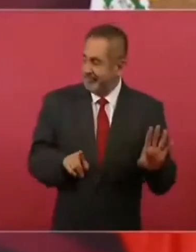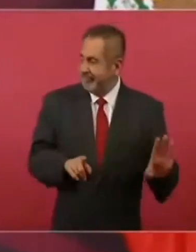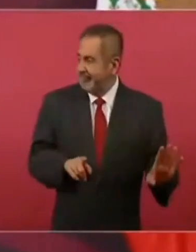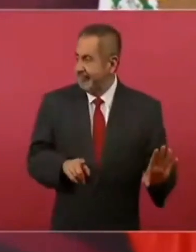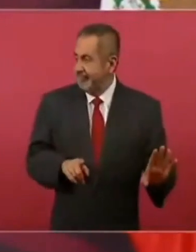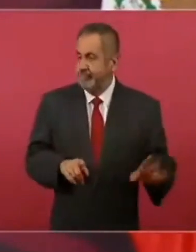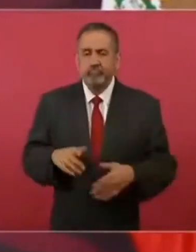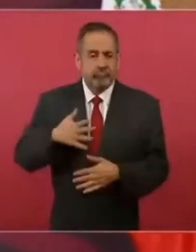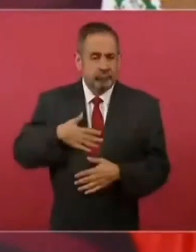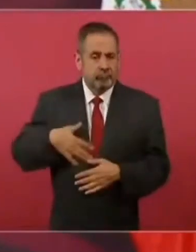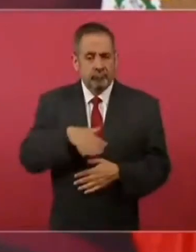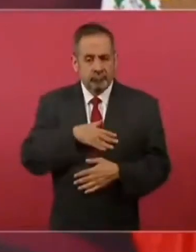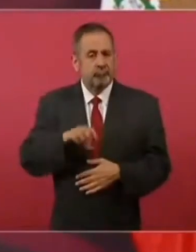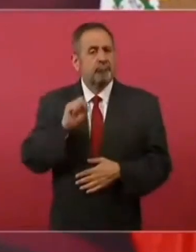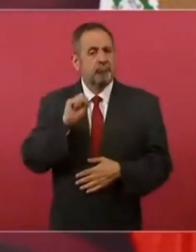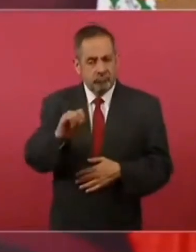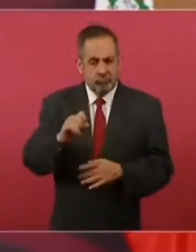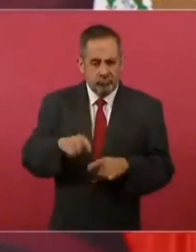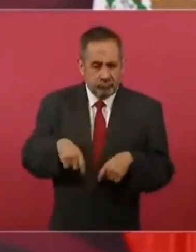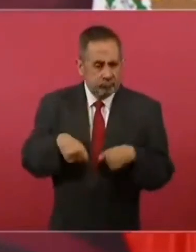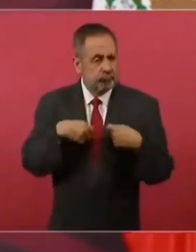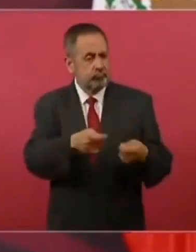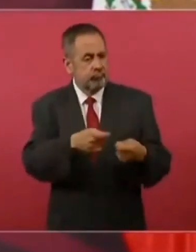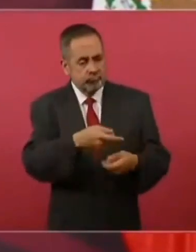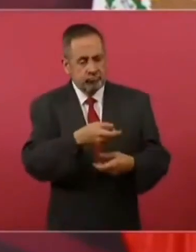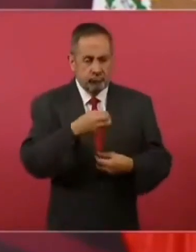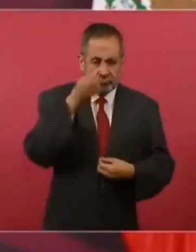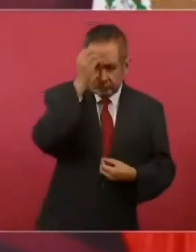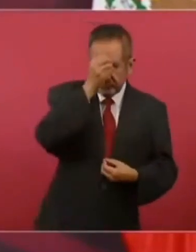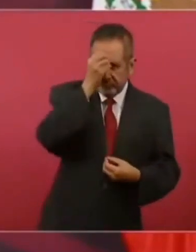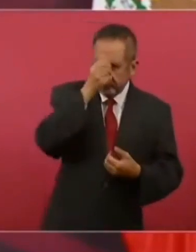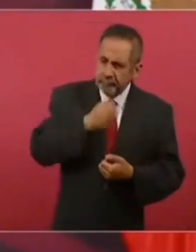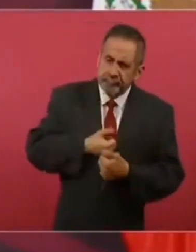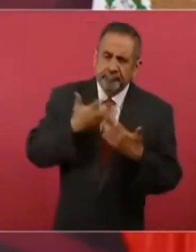Nosotros garantizamos el derecho a disentir.